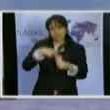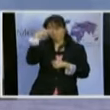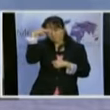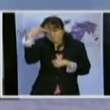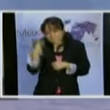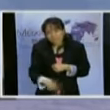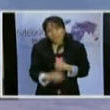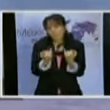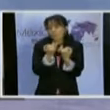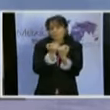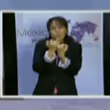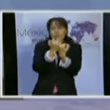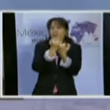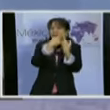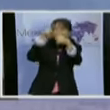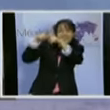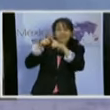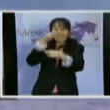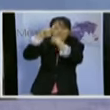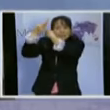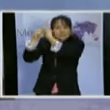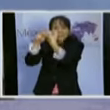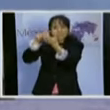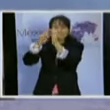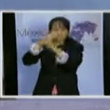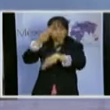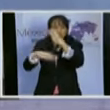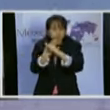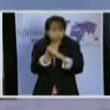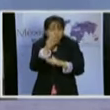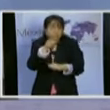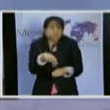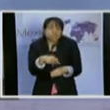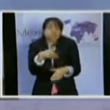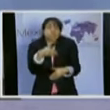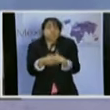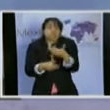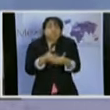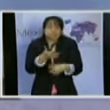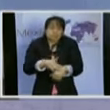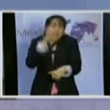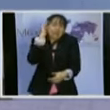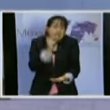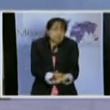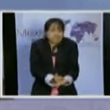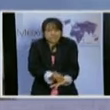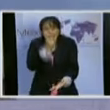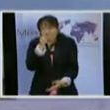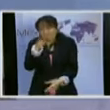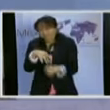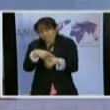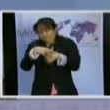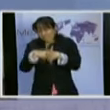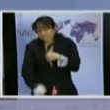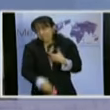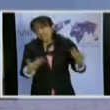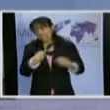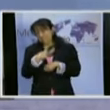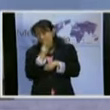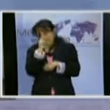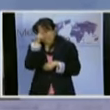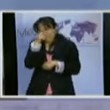enormes, enormes, cada vez más difíciles, cada vez más graves, cada vez más violentos, y estamos convencidas y convencidos